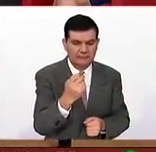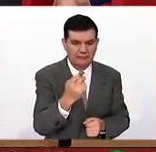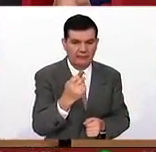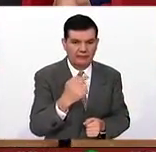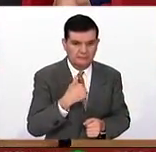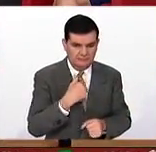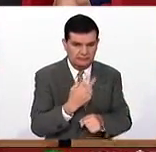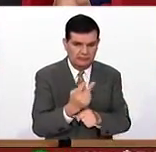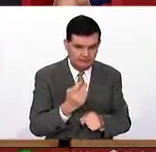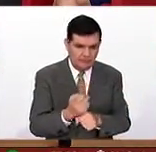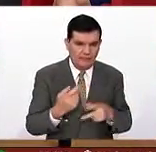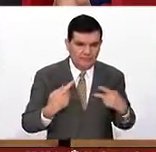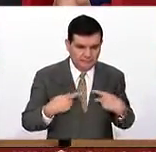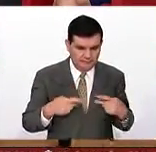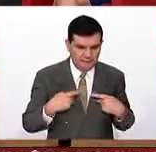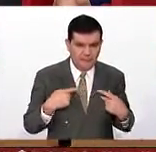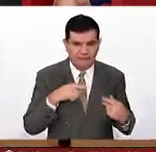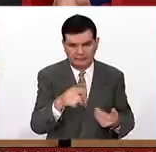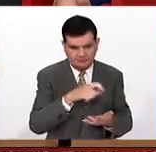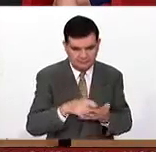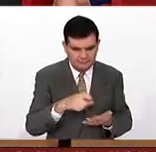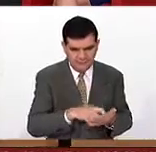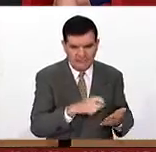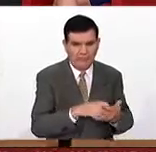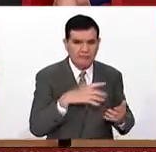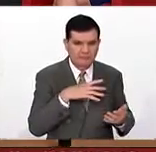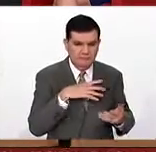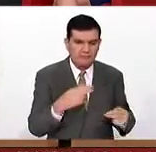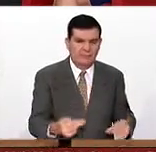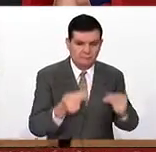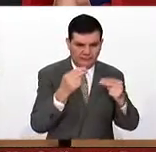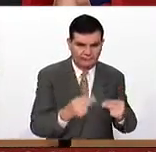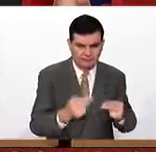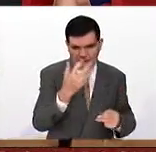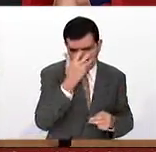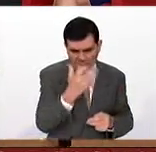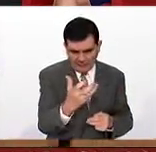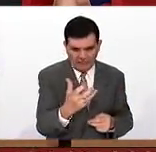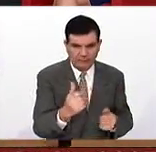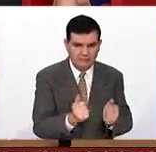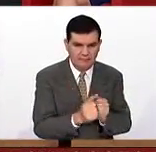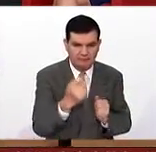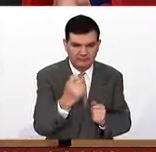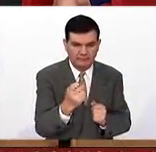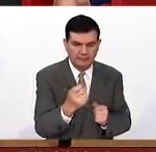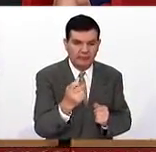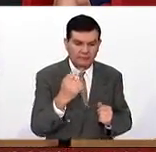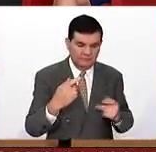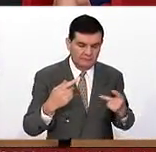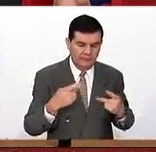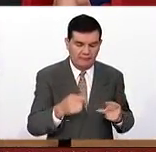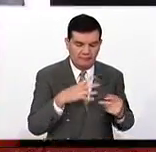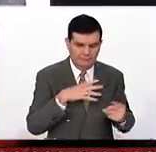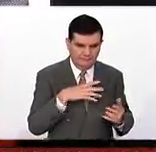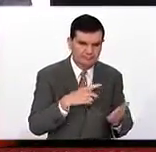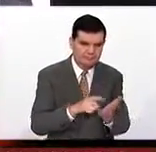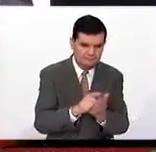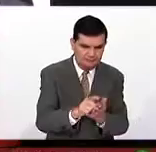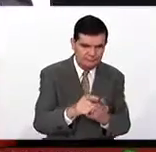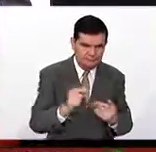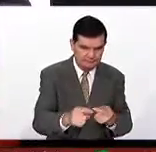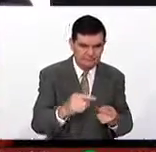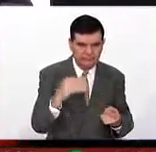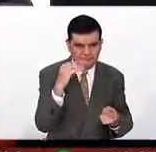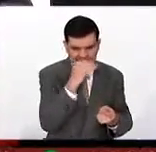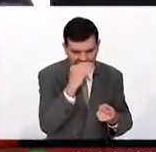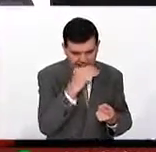invitamos a la gente también a que compren el comercio establecido el comercio formal el comercio formal va a respetar sus derechos les va a dar